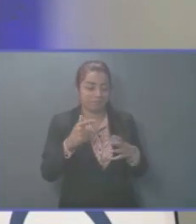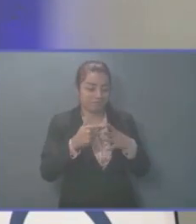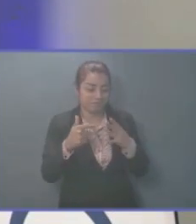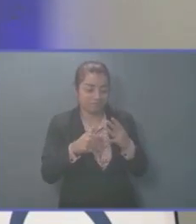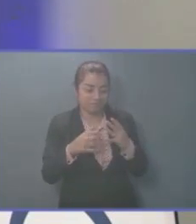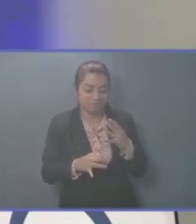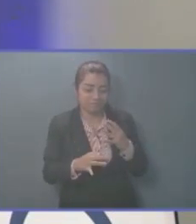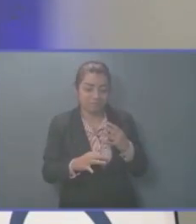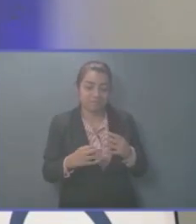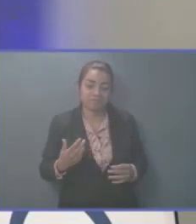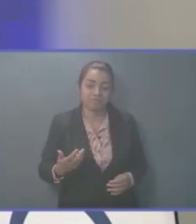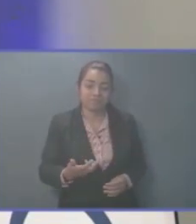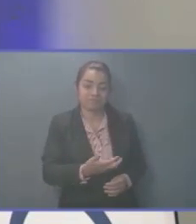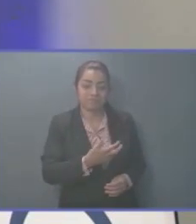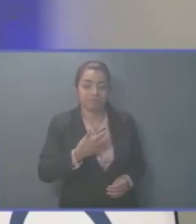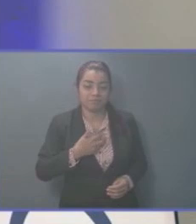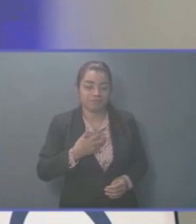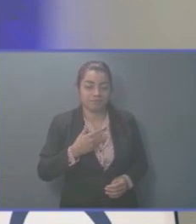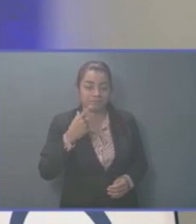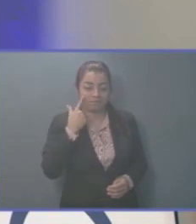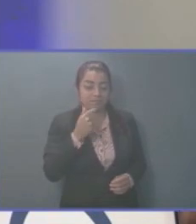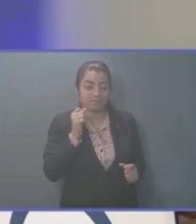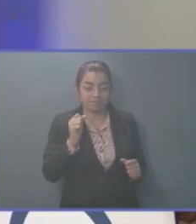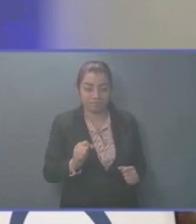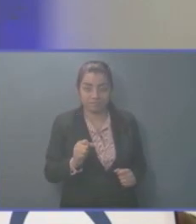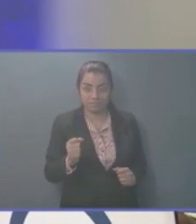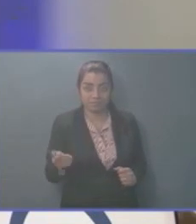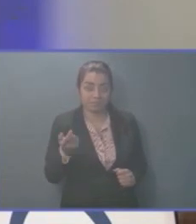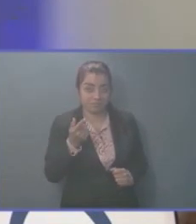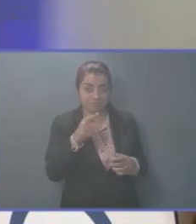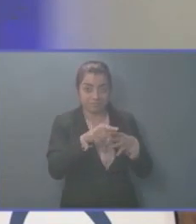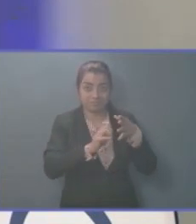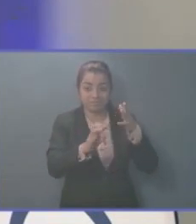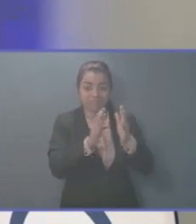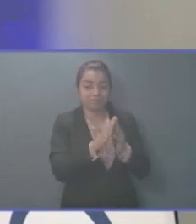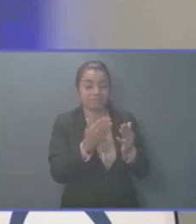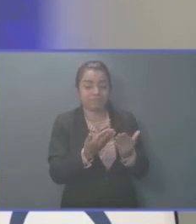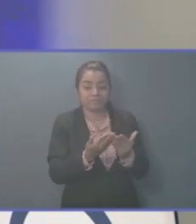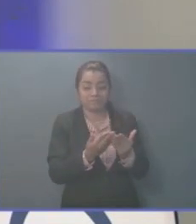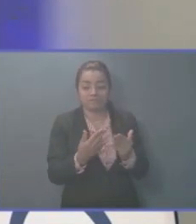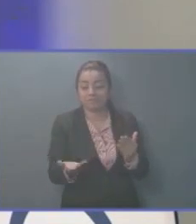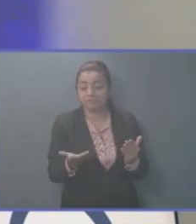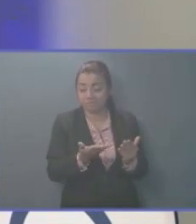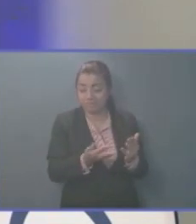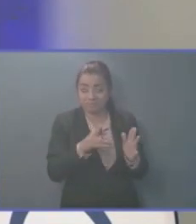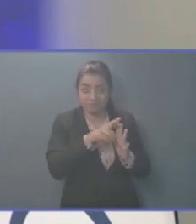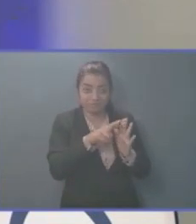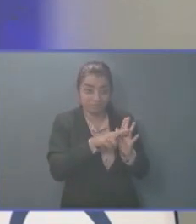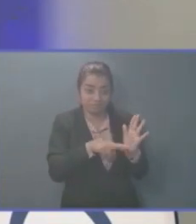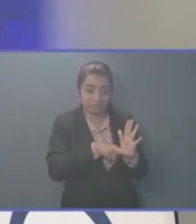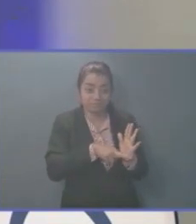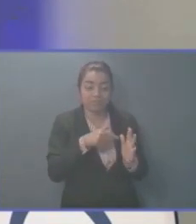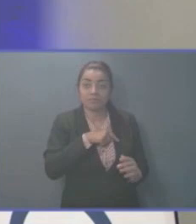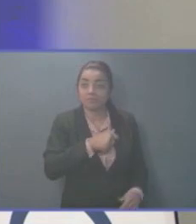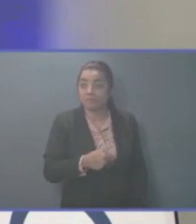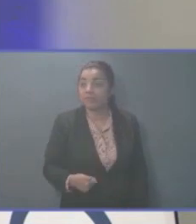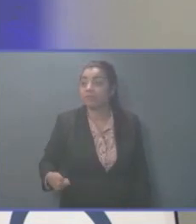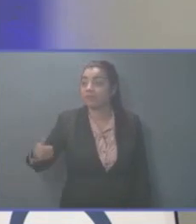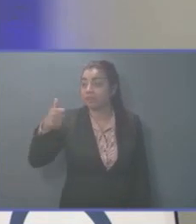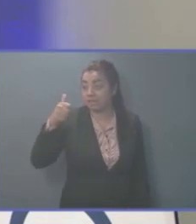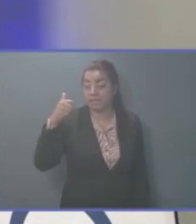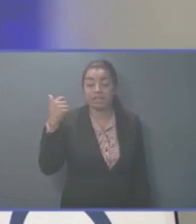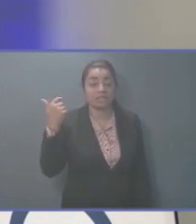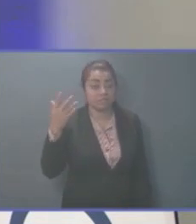caso nuestro hemos actuado conforme a lo que la Constitución y nuestro reglamento interno establece. Los funcionarios ya están